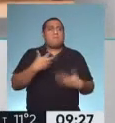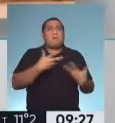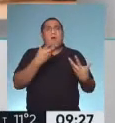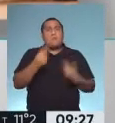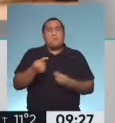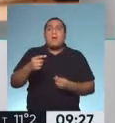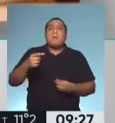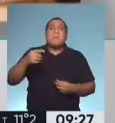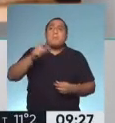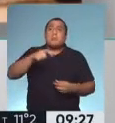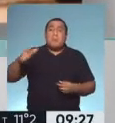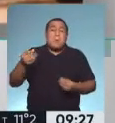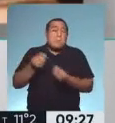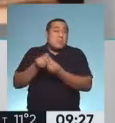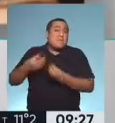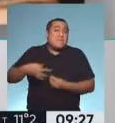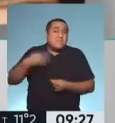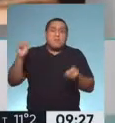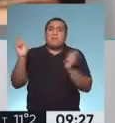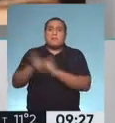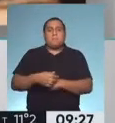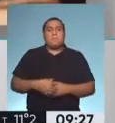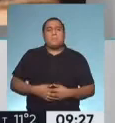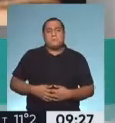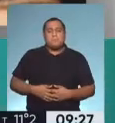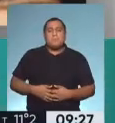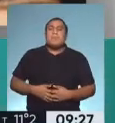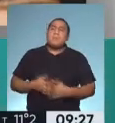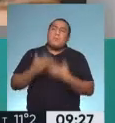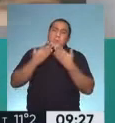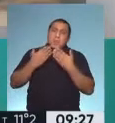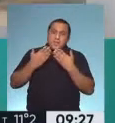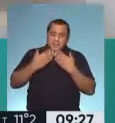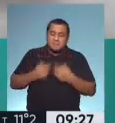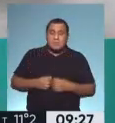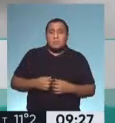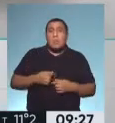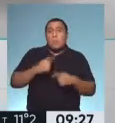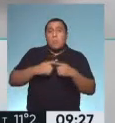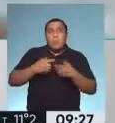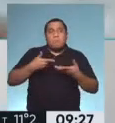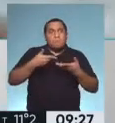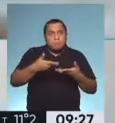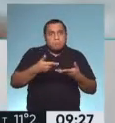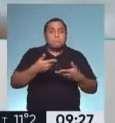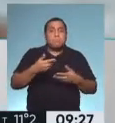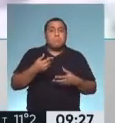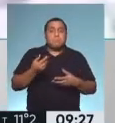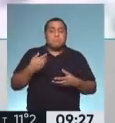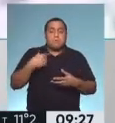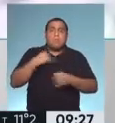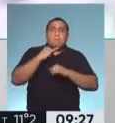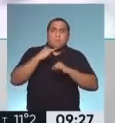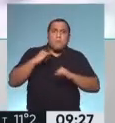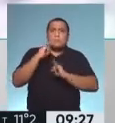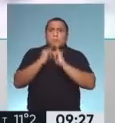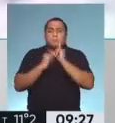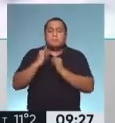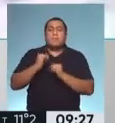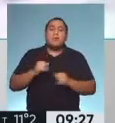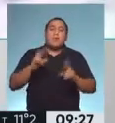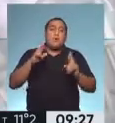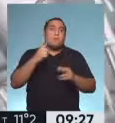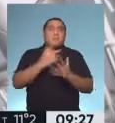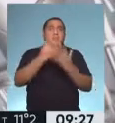miles y miles de vidas bueno muchas gracias por la oportunidad de ver esta información y bueno que tengan un buen